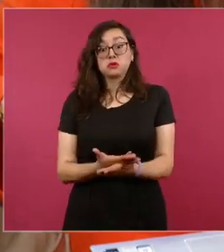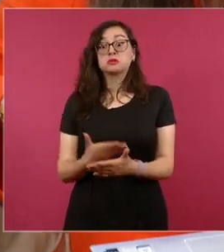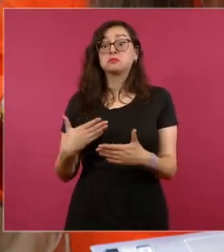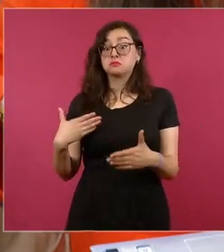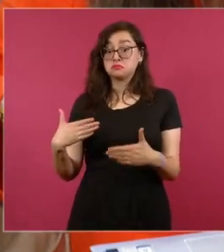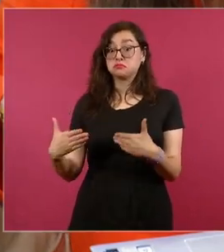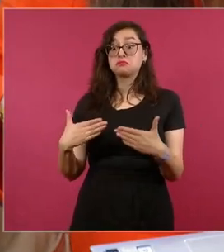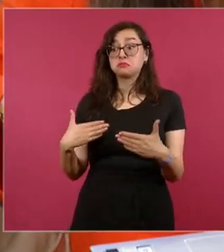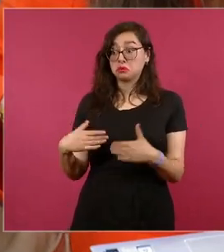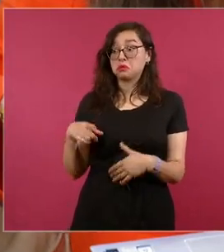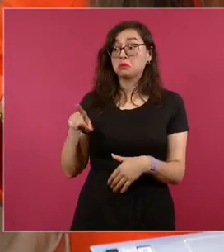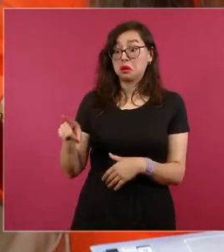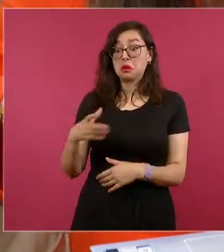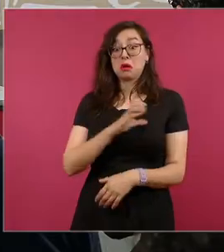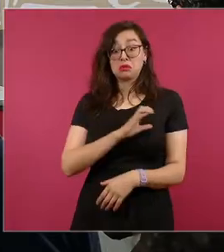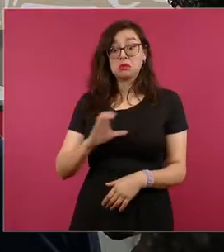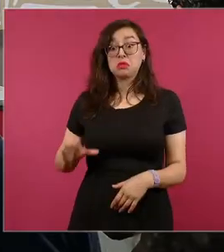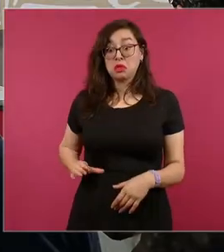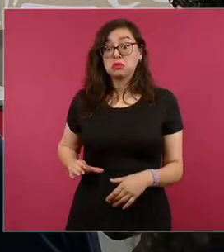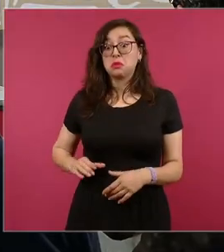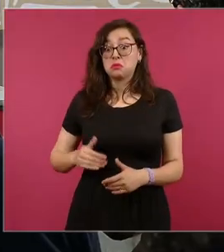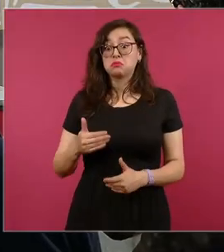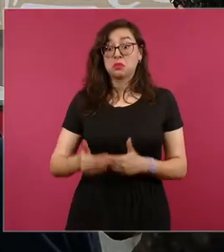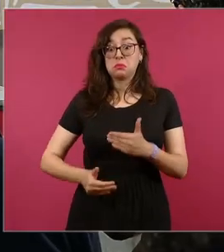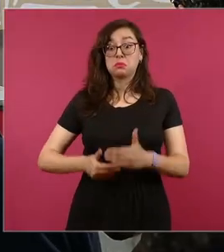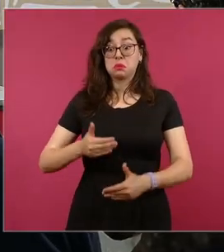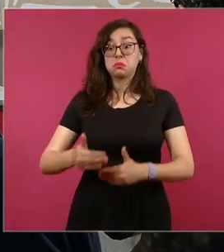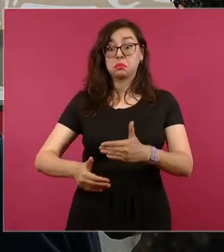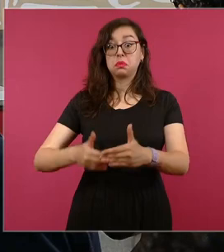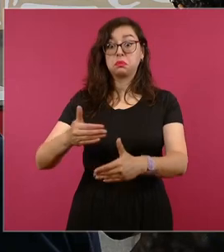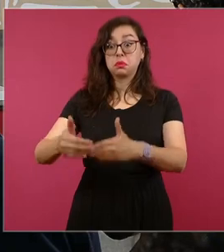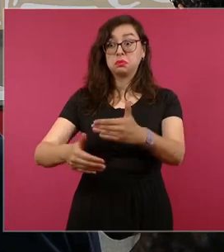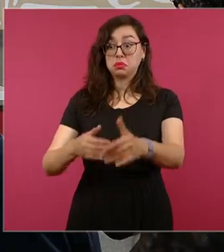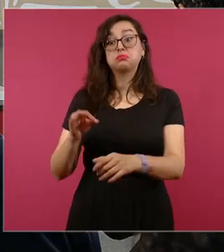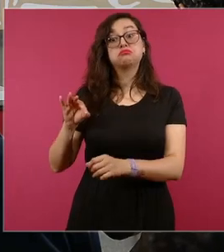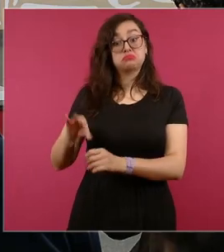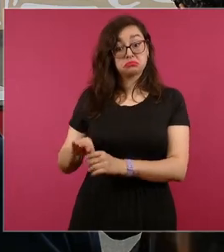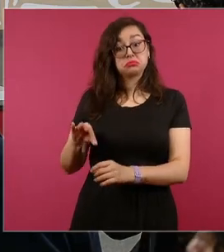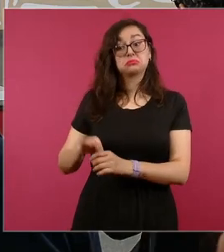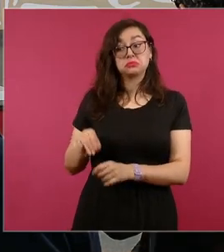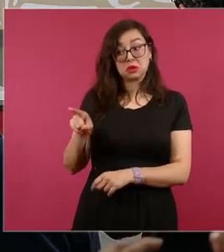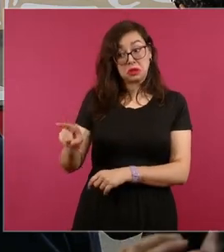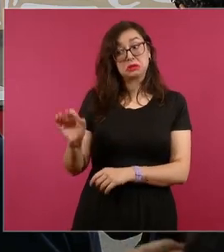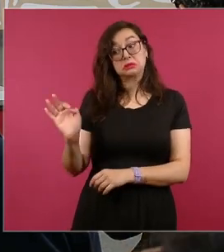alza en los puntos en estas próximas elecciones? Es la decisión, ¿no?, de cada país,